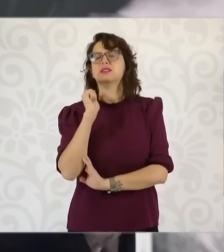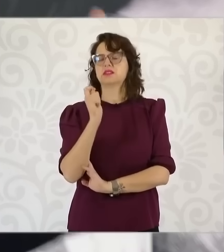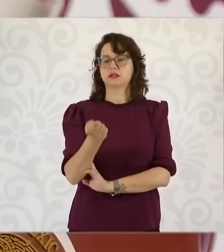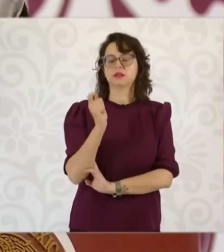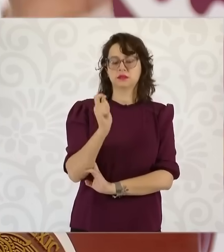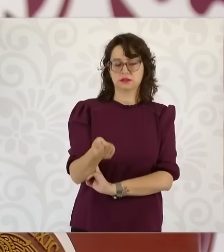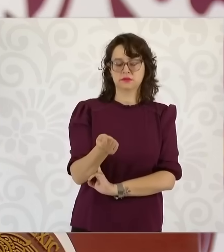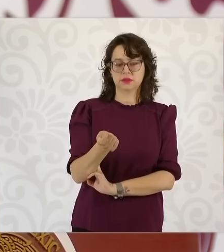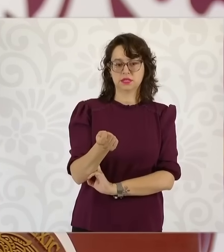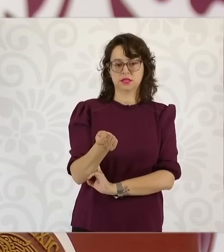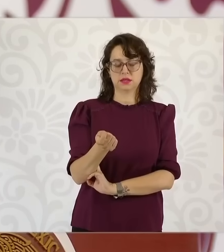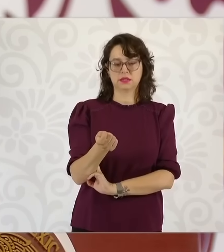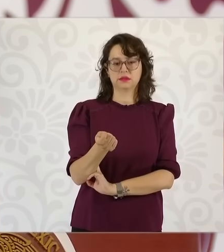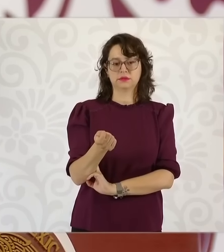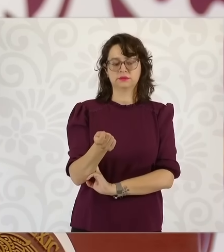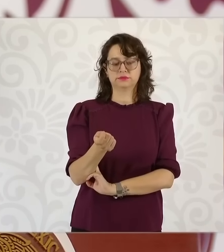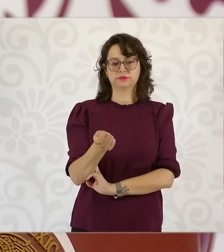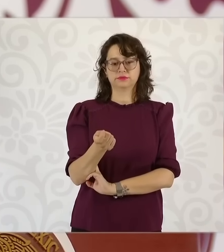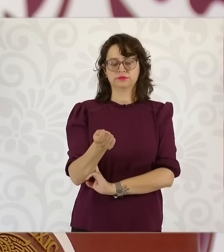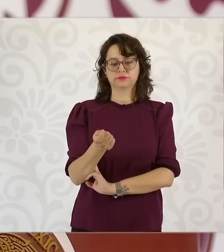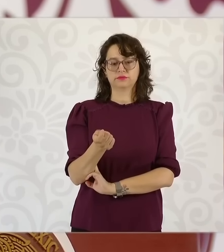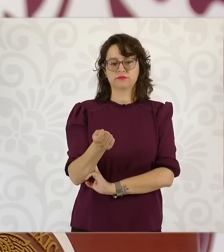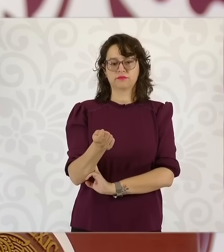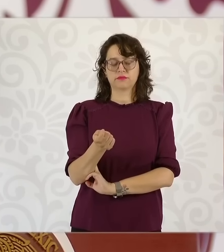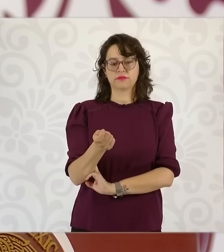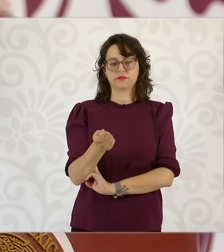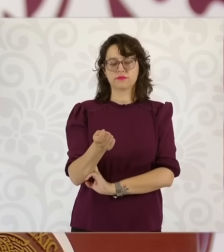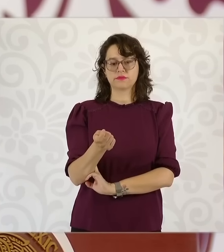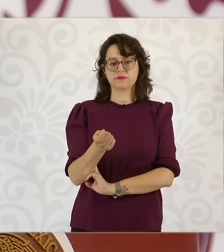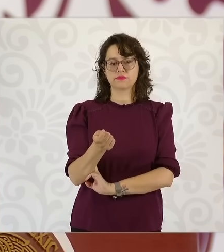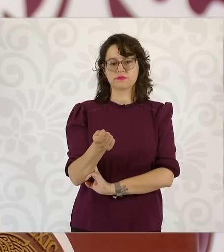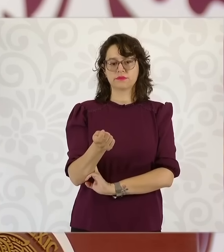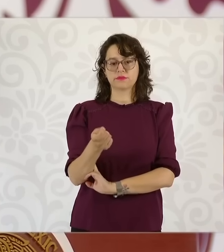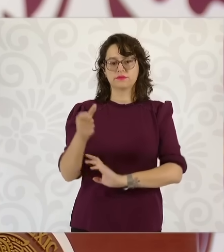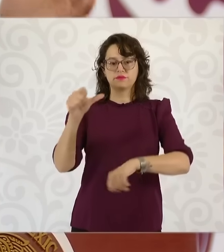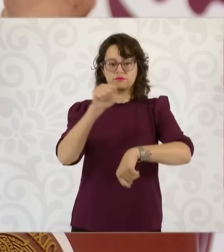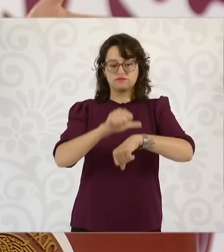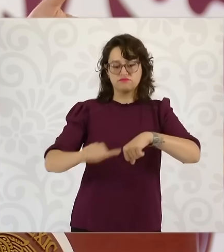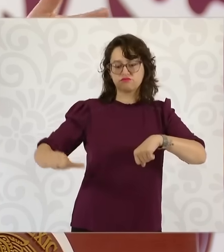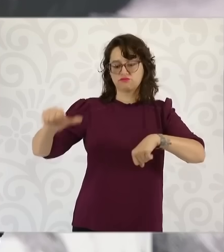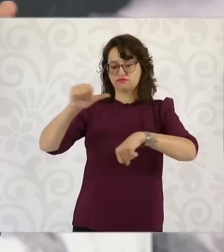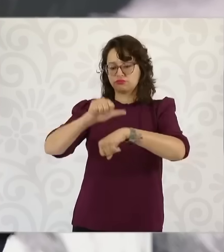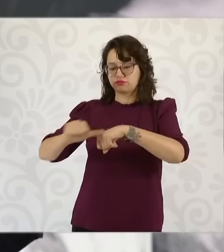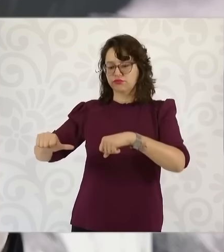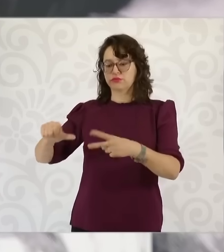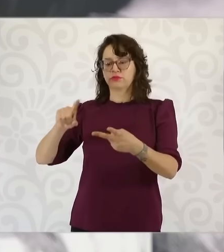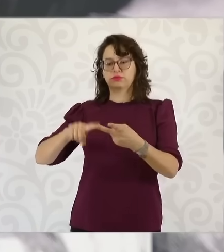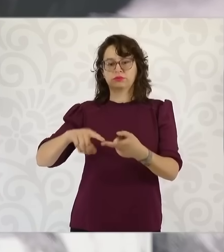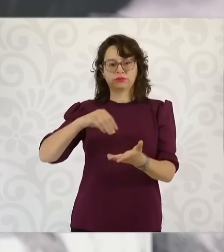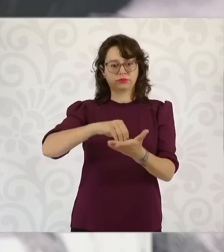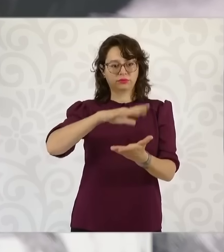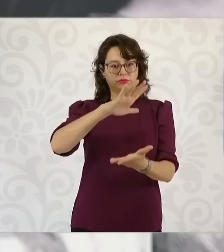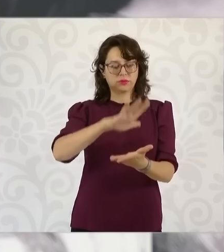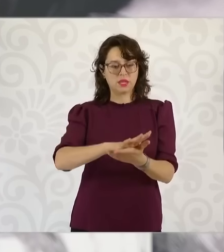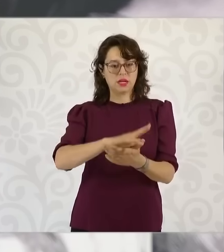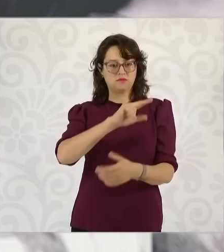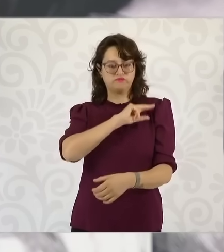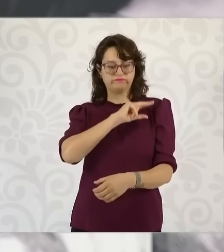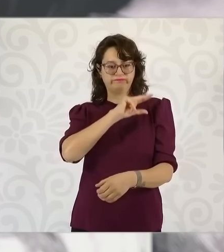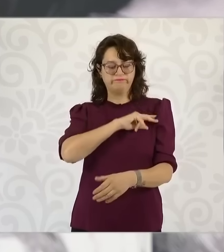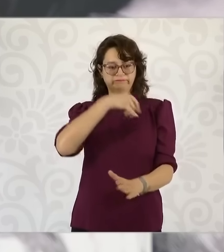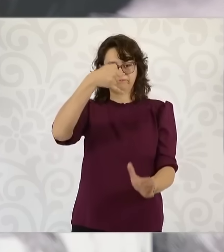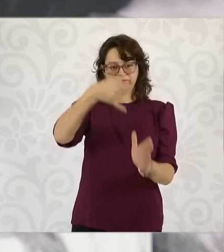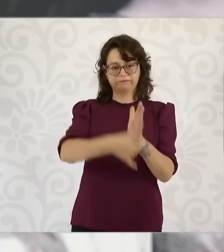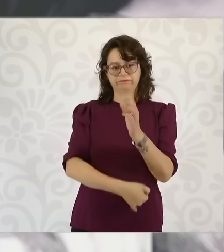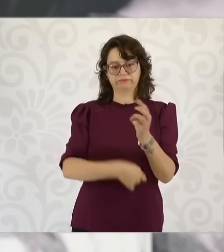en elevar la productividad de las cirugías, las consultas de especialidad y las consultas de medicina